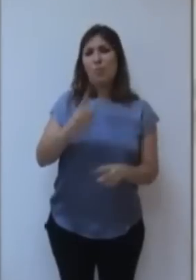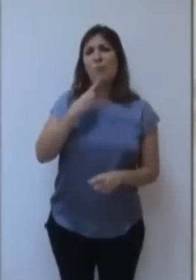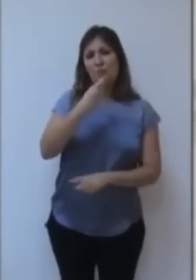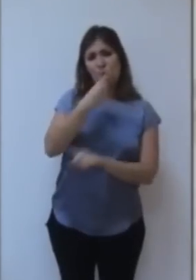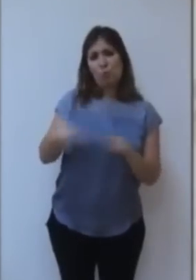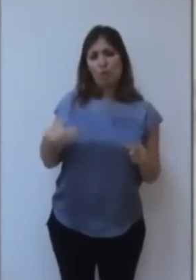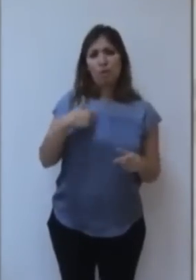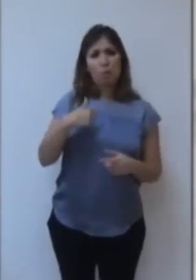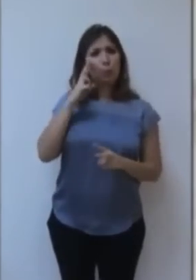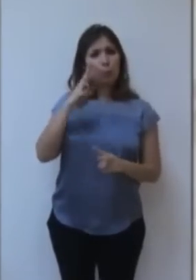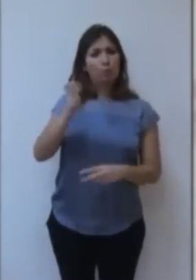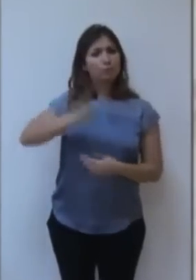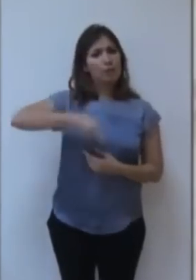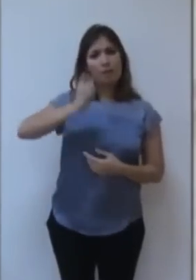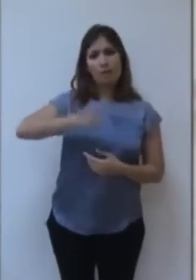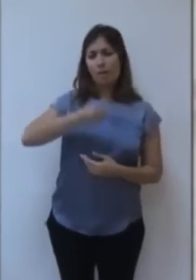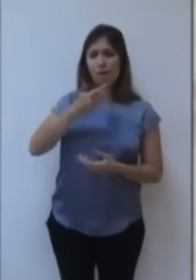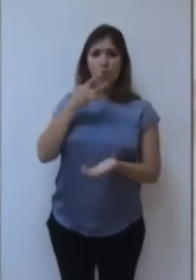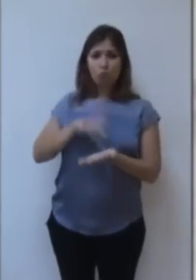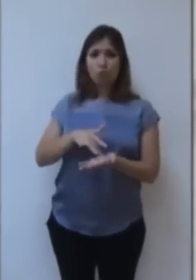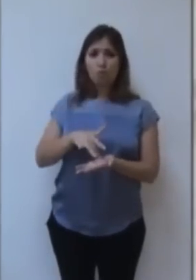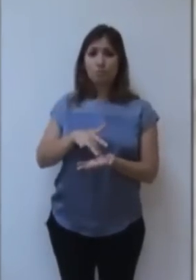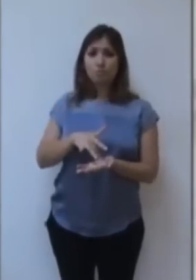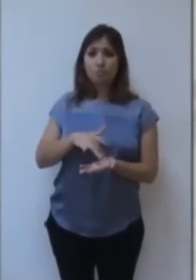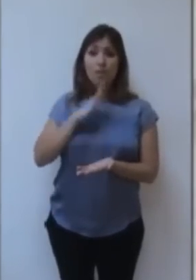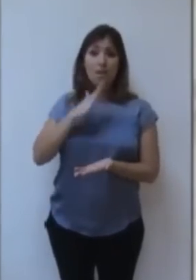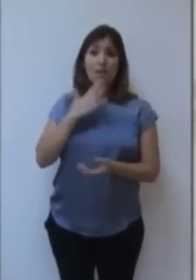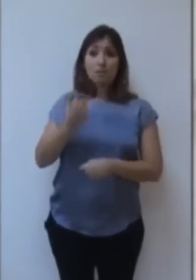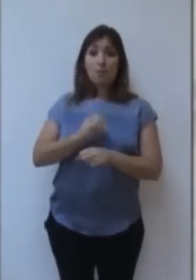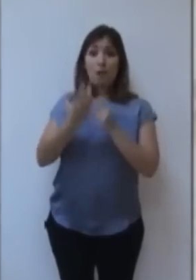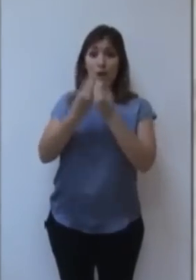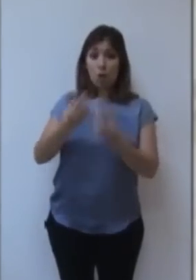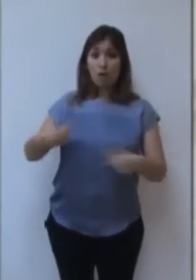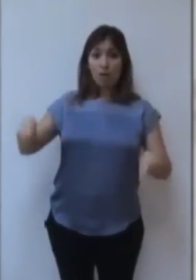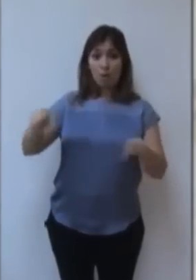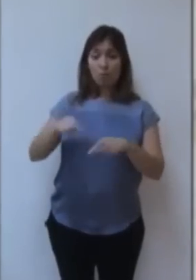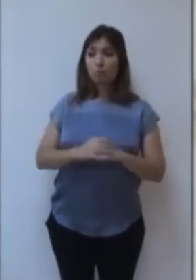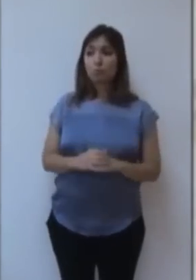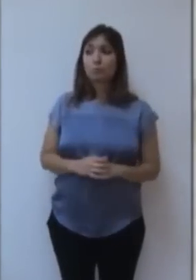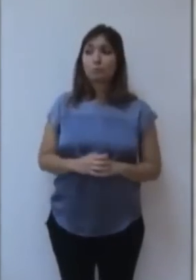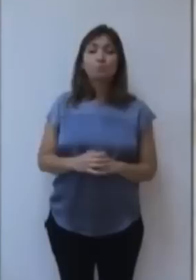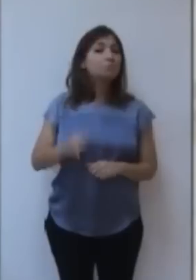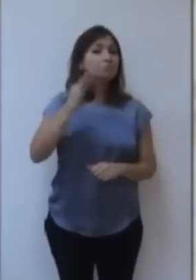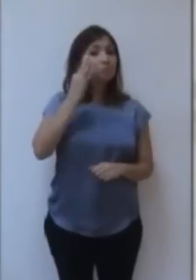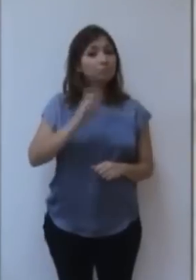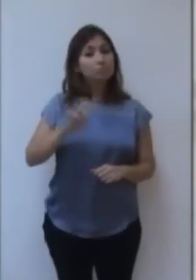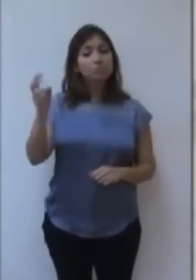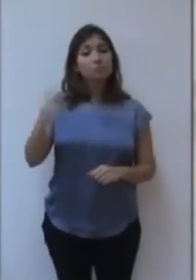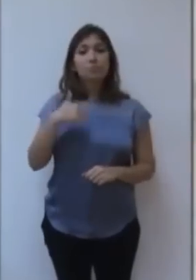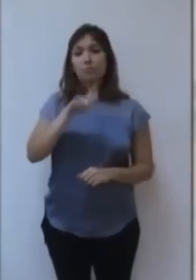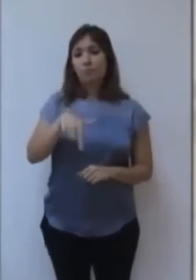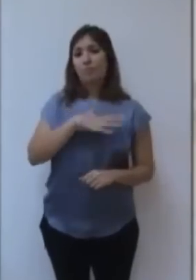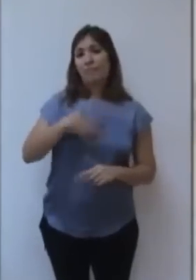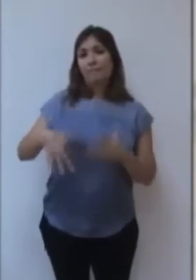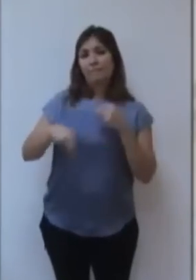dificultad muy grande que estamos encontrando, ¿no? A la hora de trabajar con ellos. Sí, también me gustaría